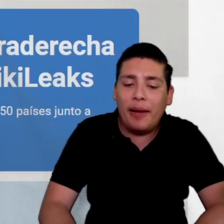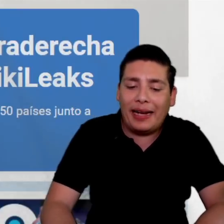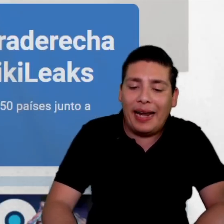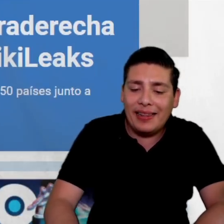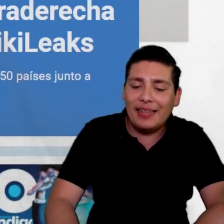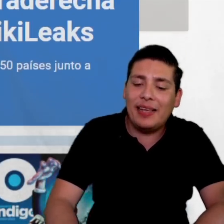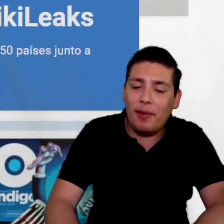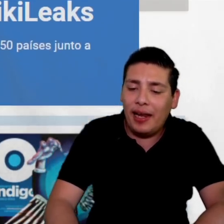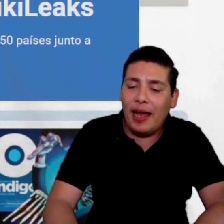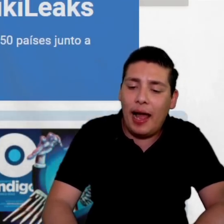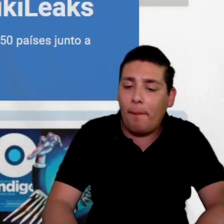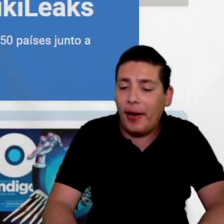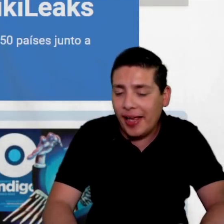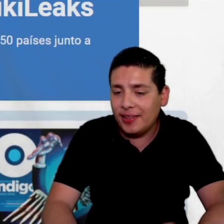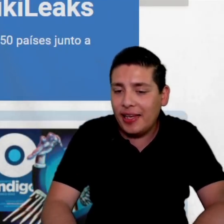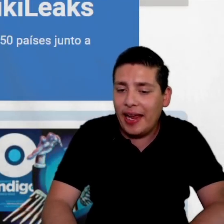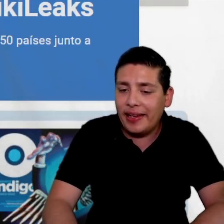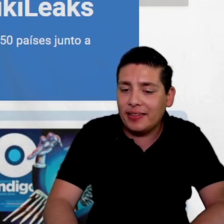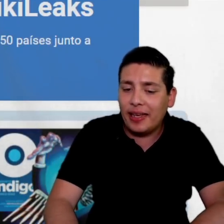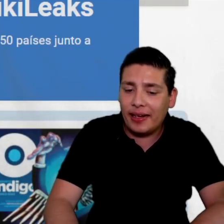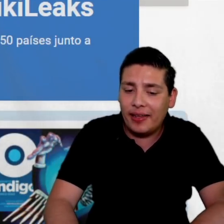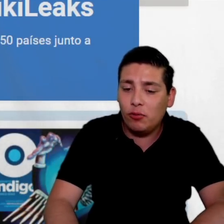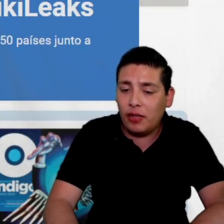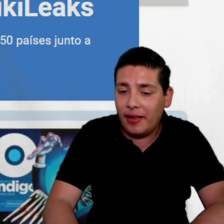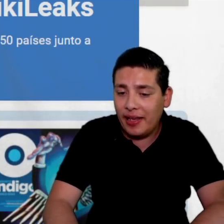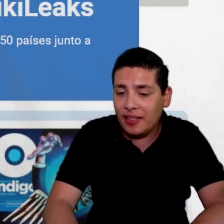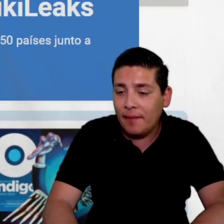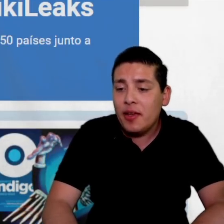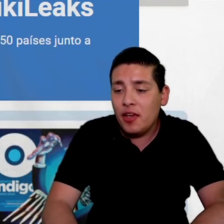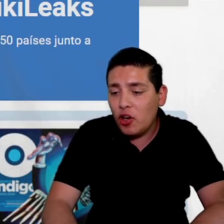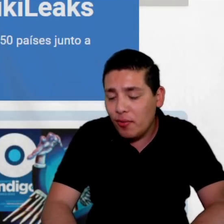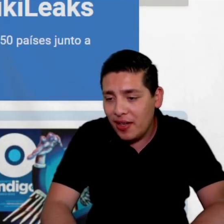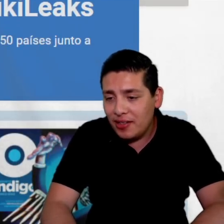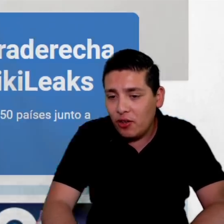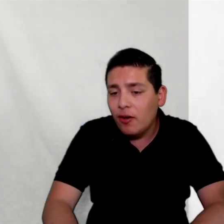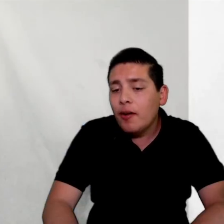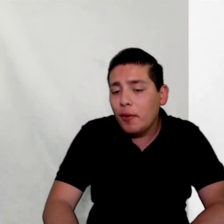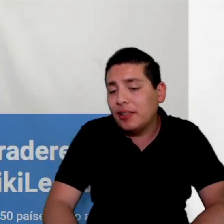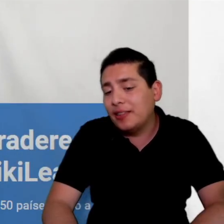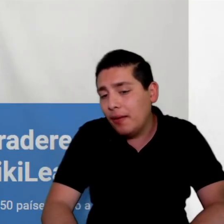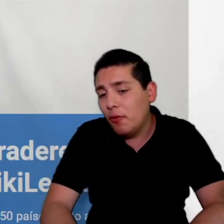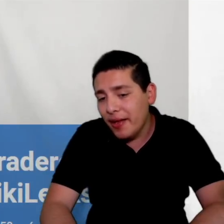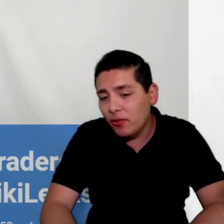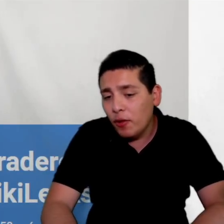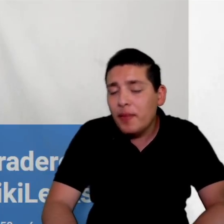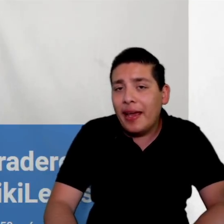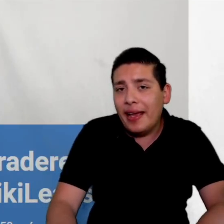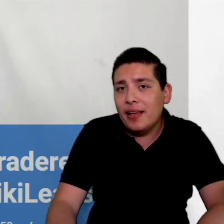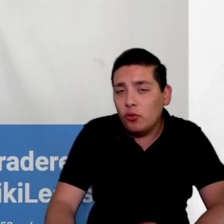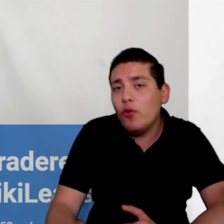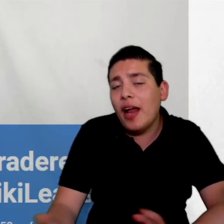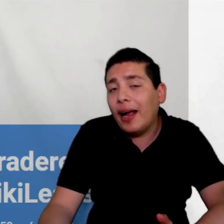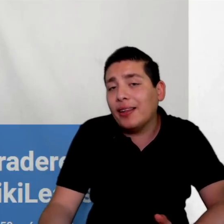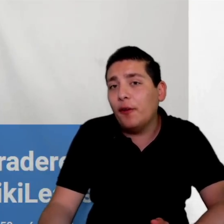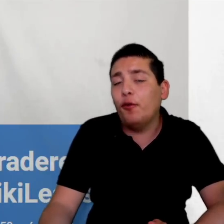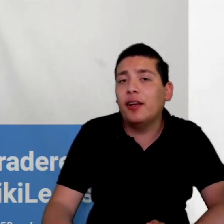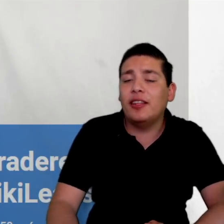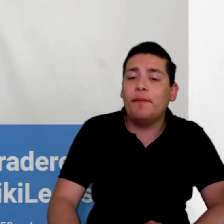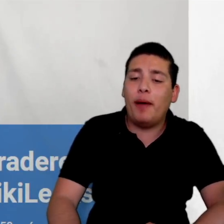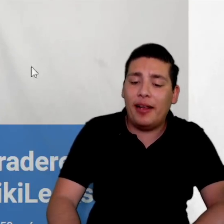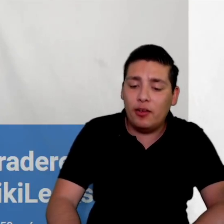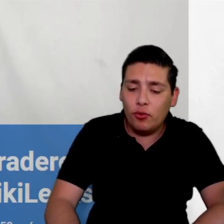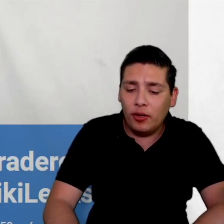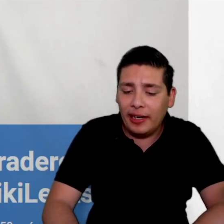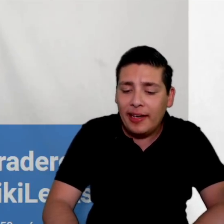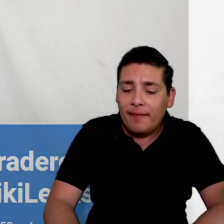cómo Margarita Zavala aparece en esta red de ultraderecha y, como les digo, pues hasta el momento es una carta